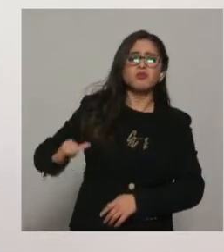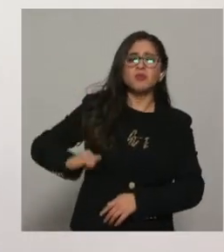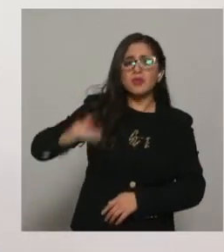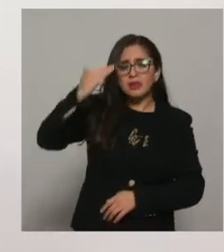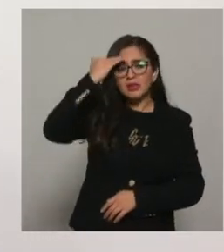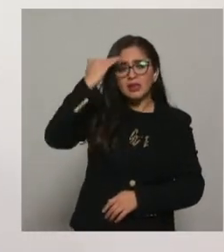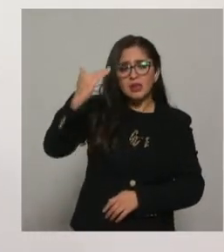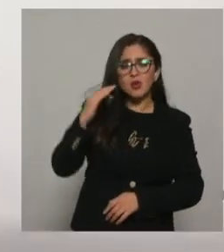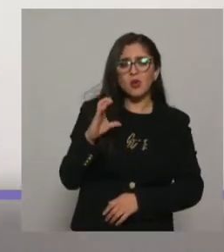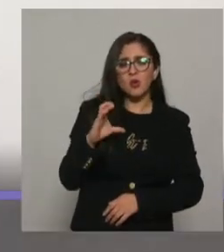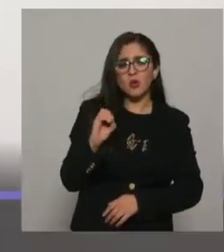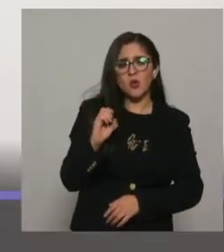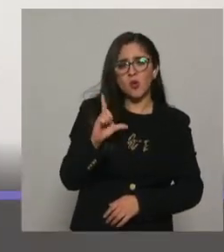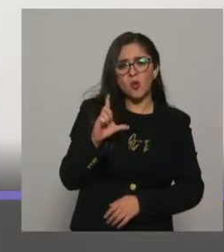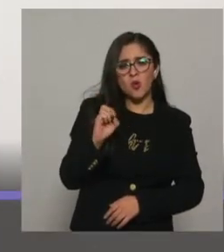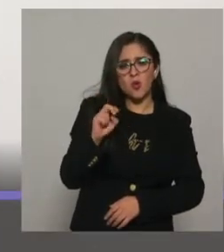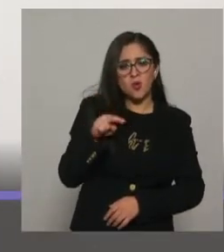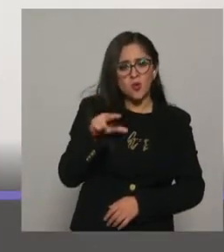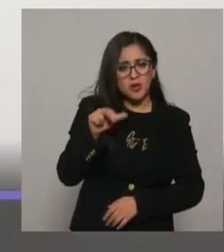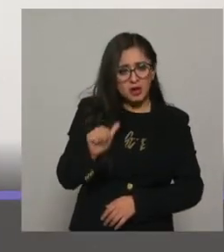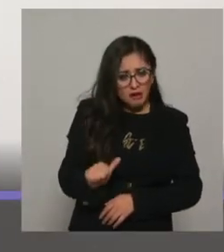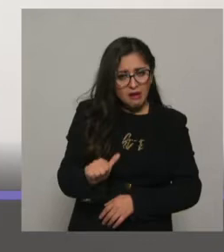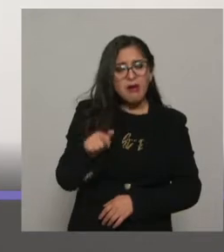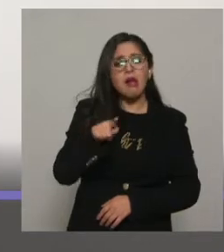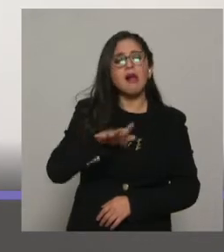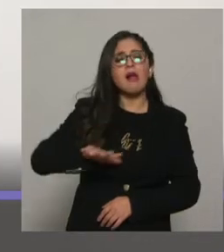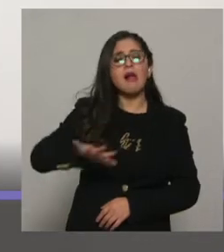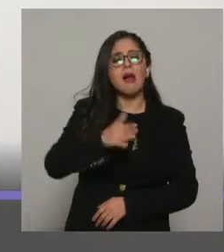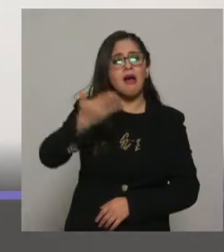los cofrades tenían